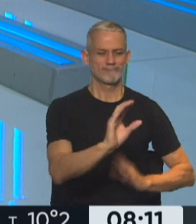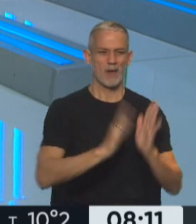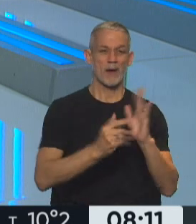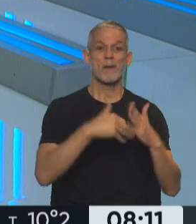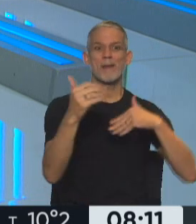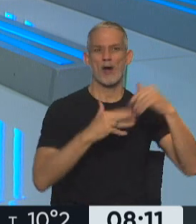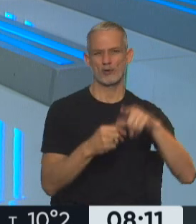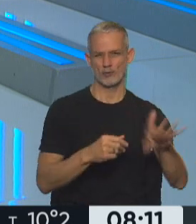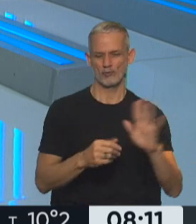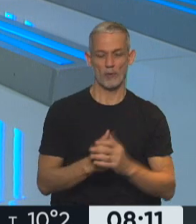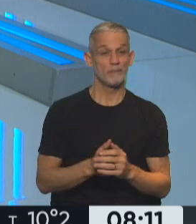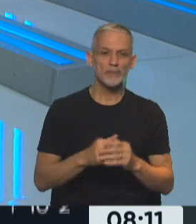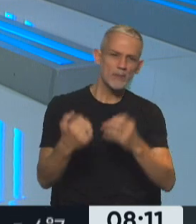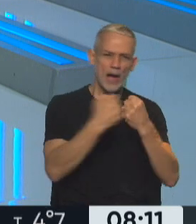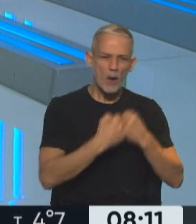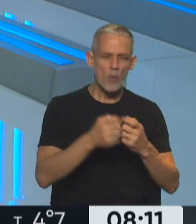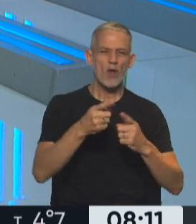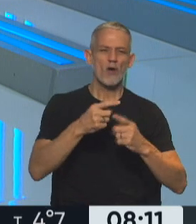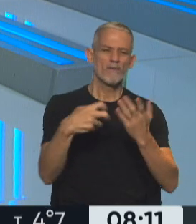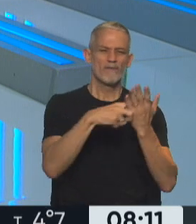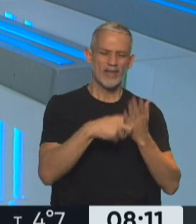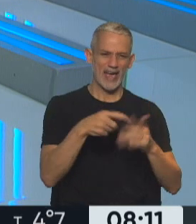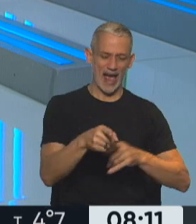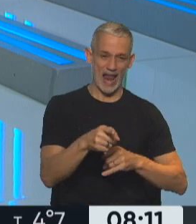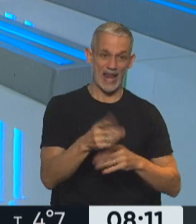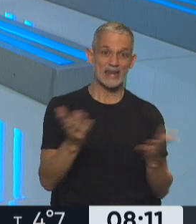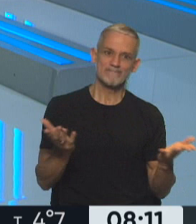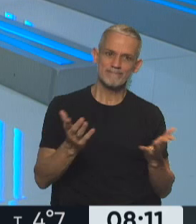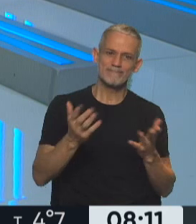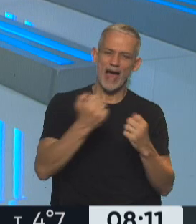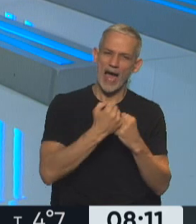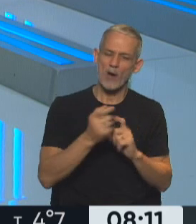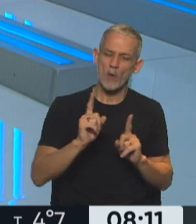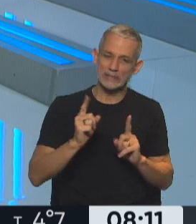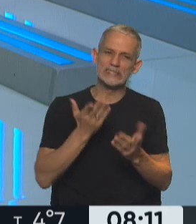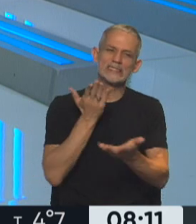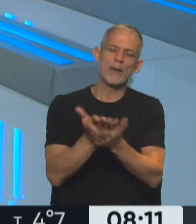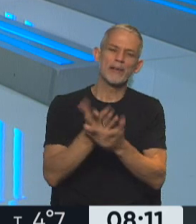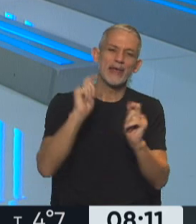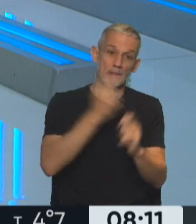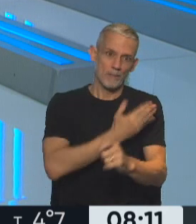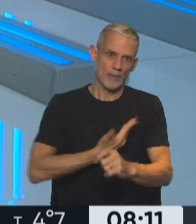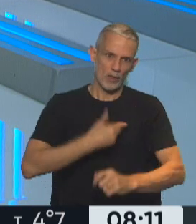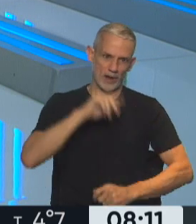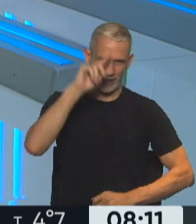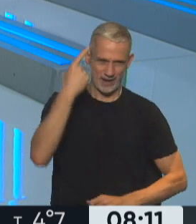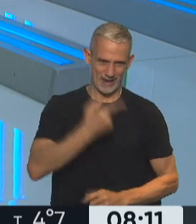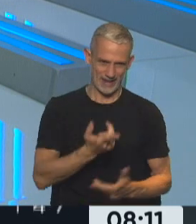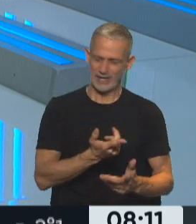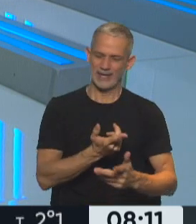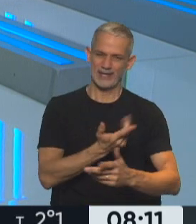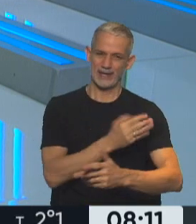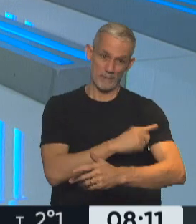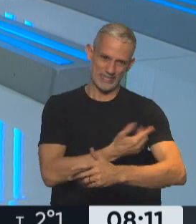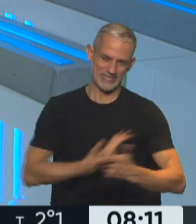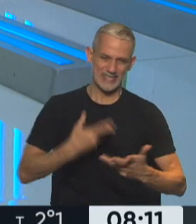construcción. Pero también hablamos del consenso fiscal y nos ocupamos de este tema puntualmente porque había sido un pedido del Poder Ejecutivo Nacional acompañado por la